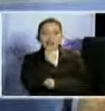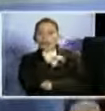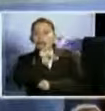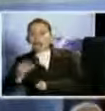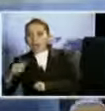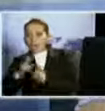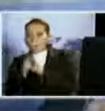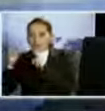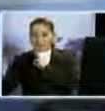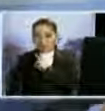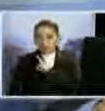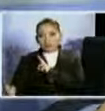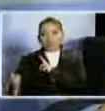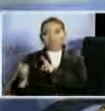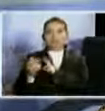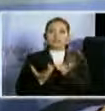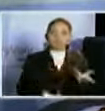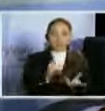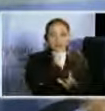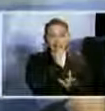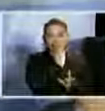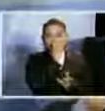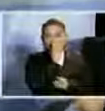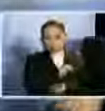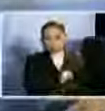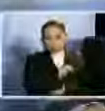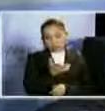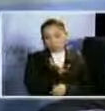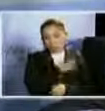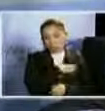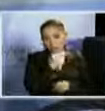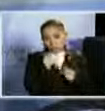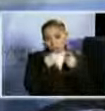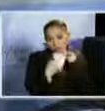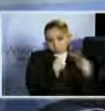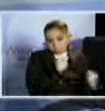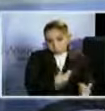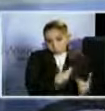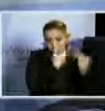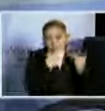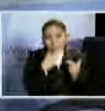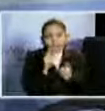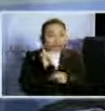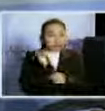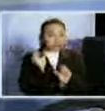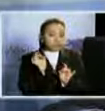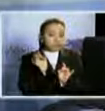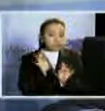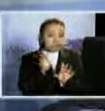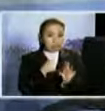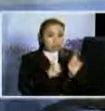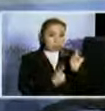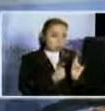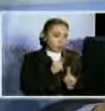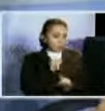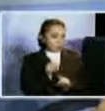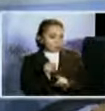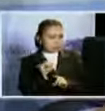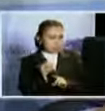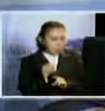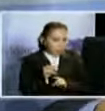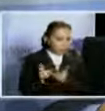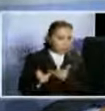sus vecinos. Irán, pues qué bueno que esté negociando, pero en más de un momento generó la duda de si no